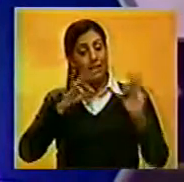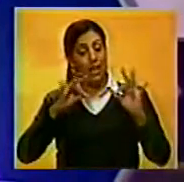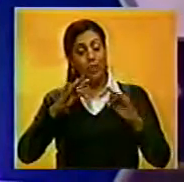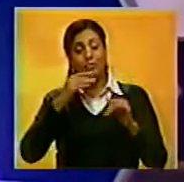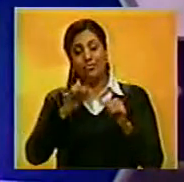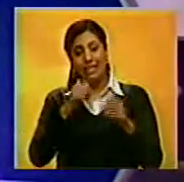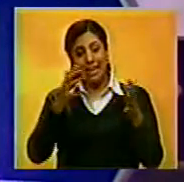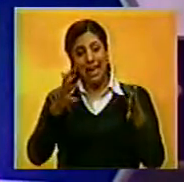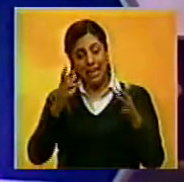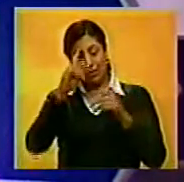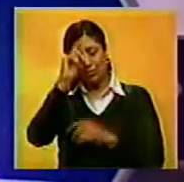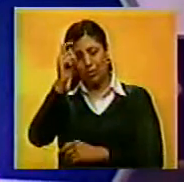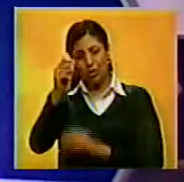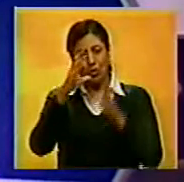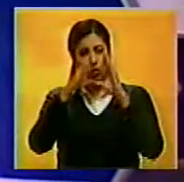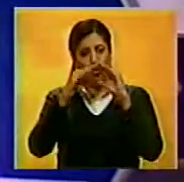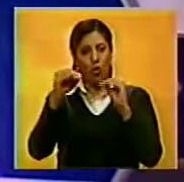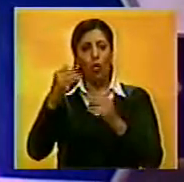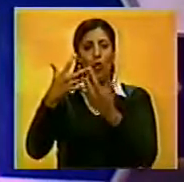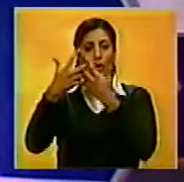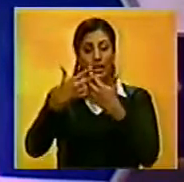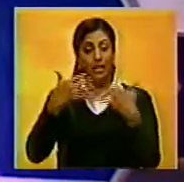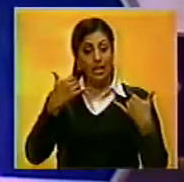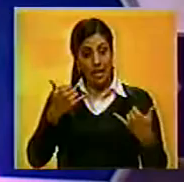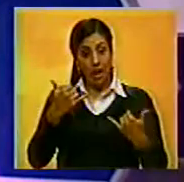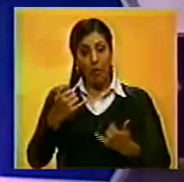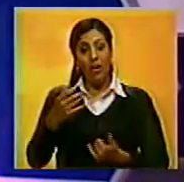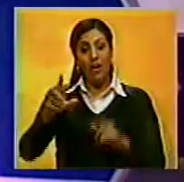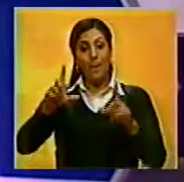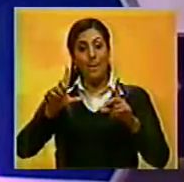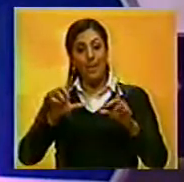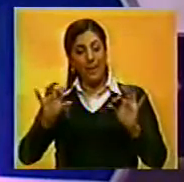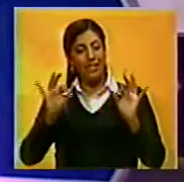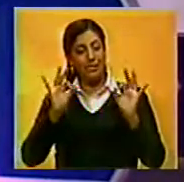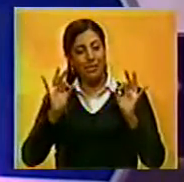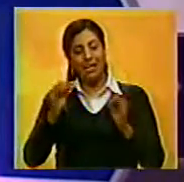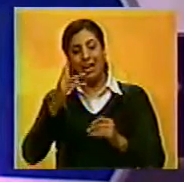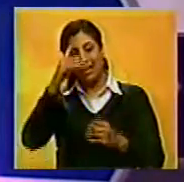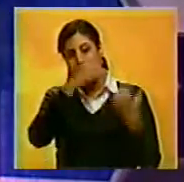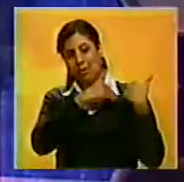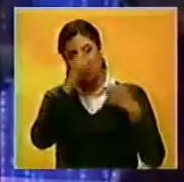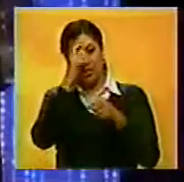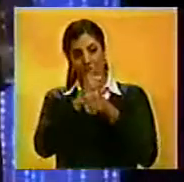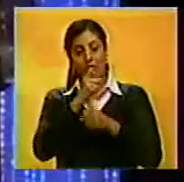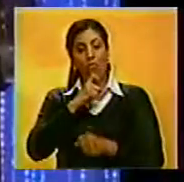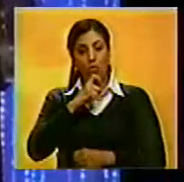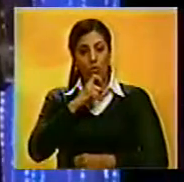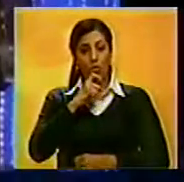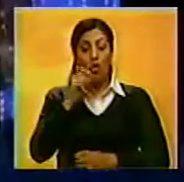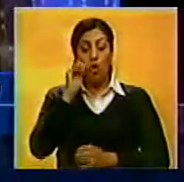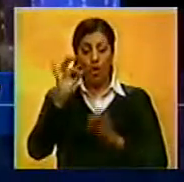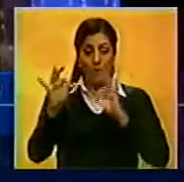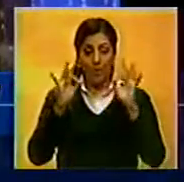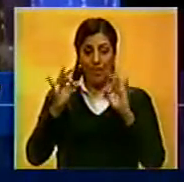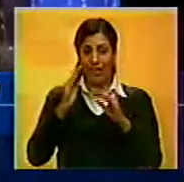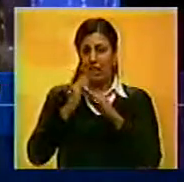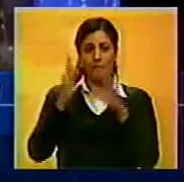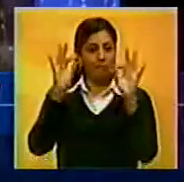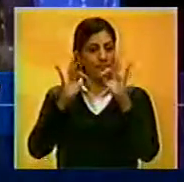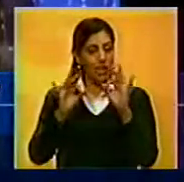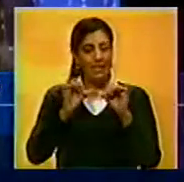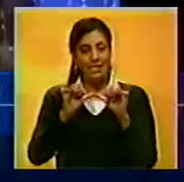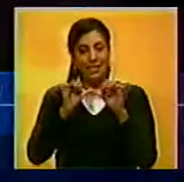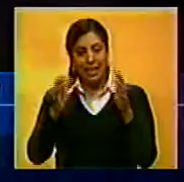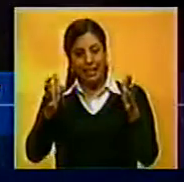continúa ganándose el reconocimiento de Hollywood y ahora recibió un premio especial por su papel en Golf. El actor no se detiene y